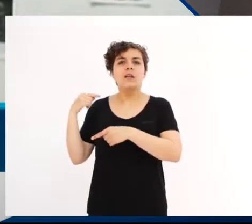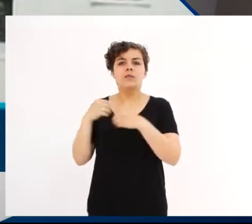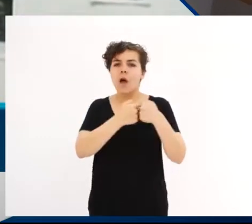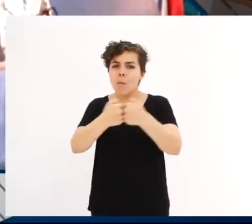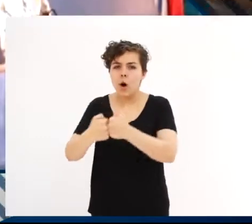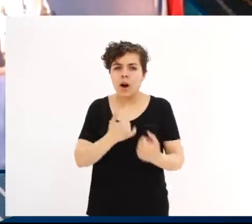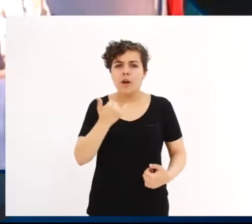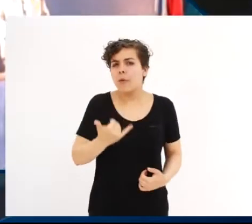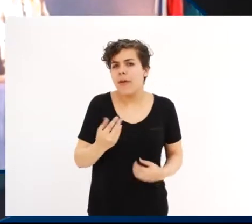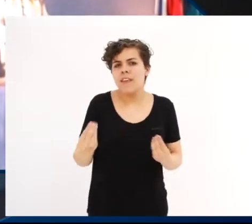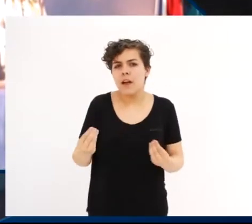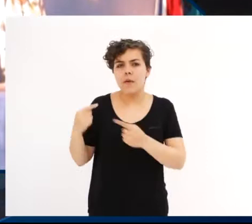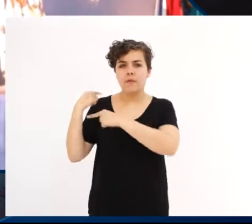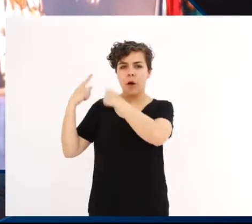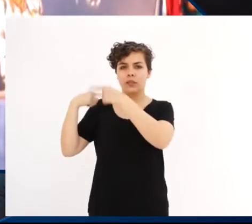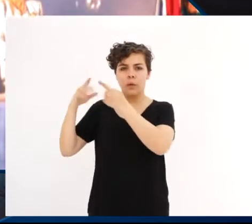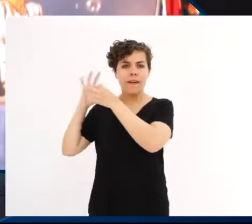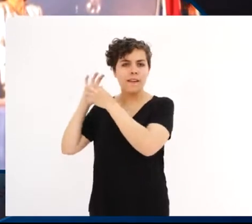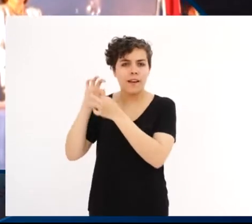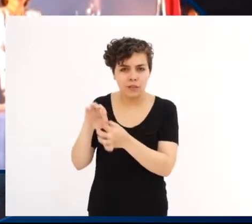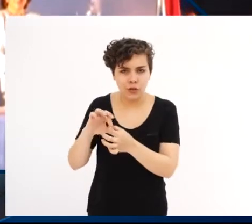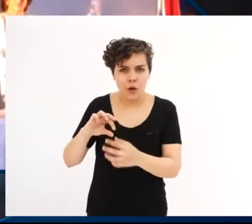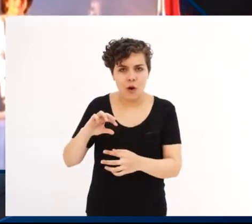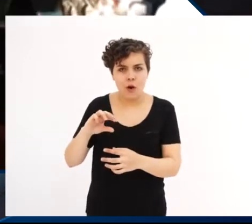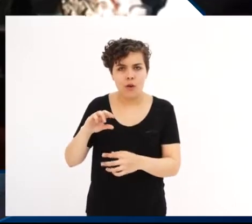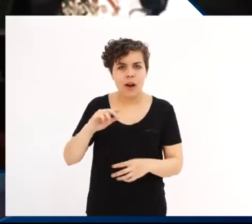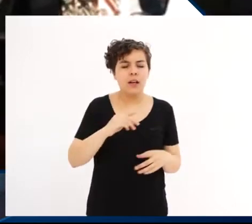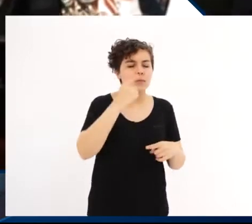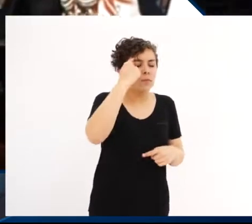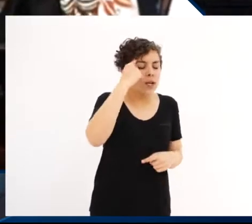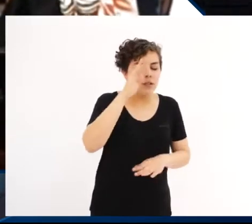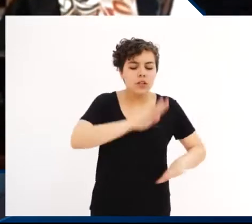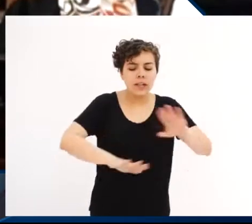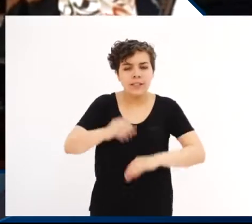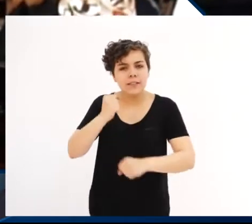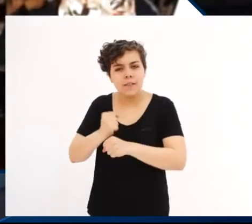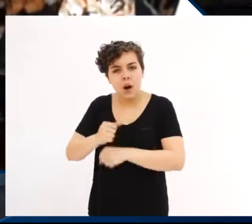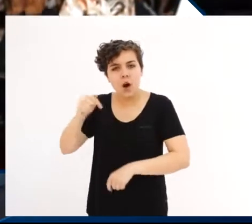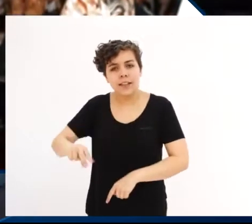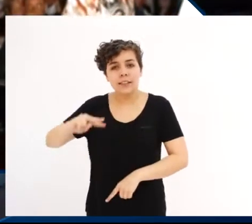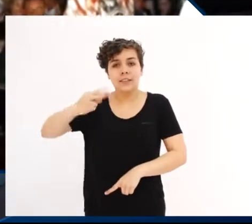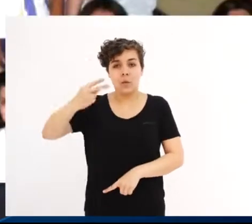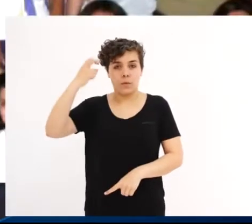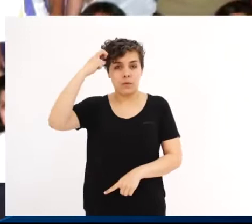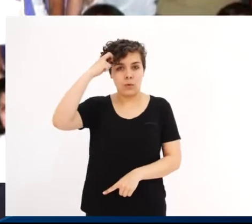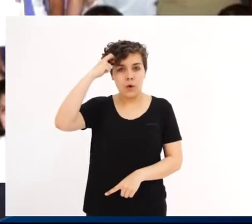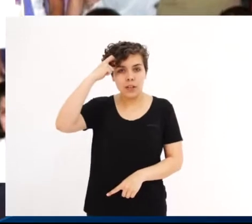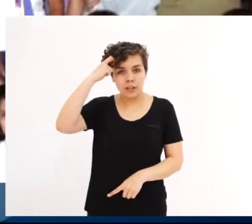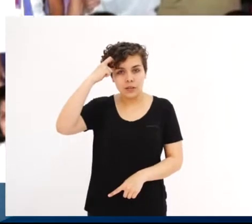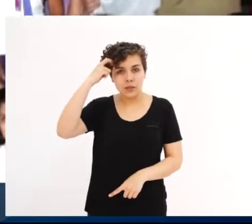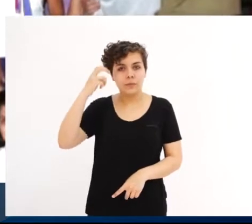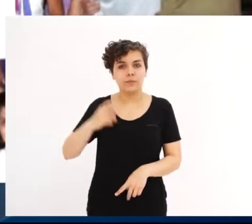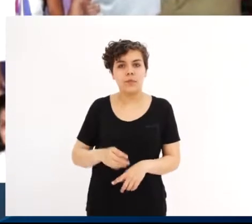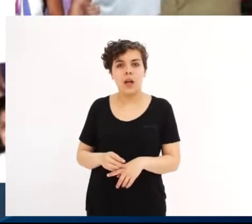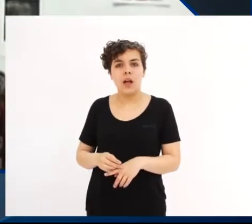se habló de dar una continuidad. En función de ello se piensa, se diseña y se organiza este segundo congreso en el